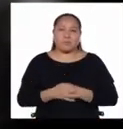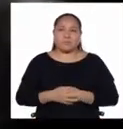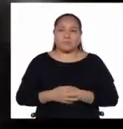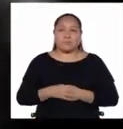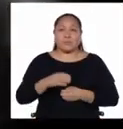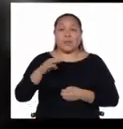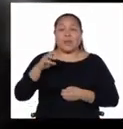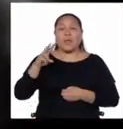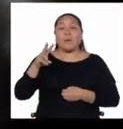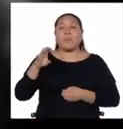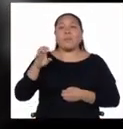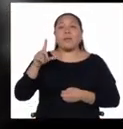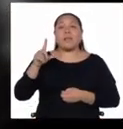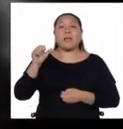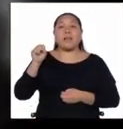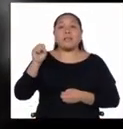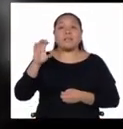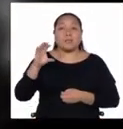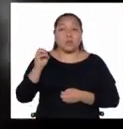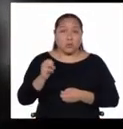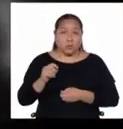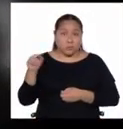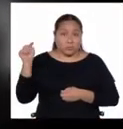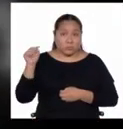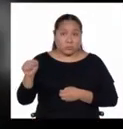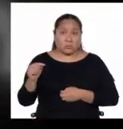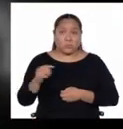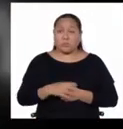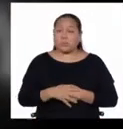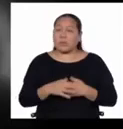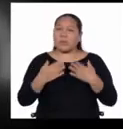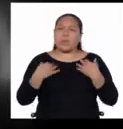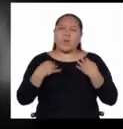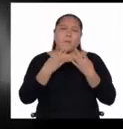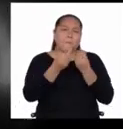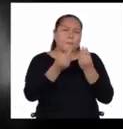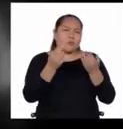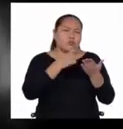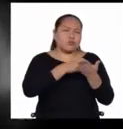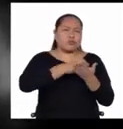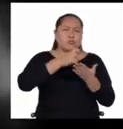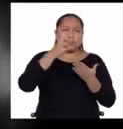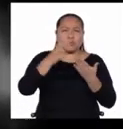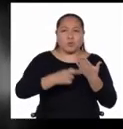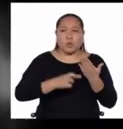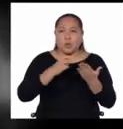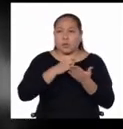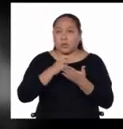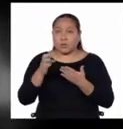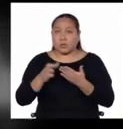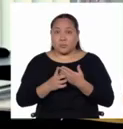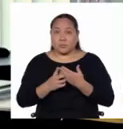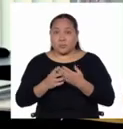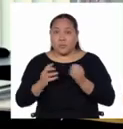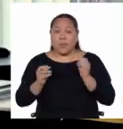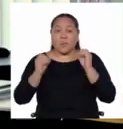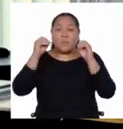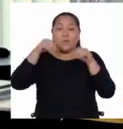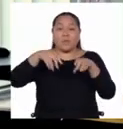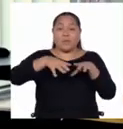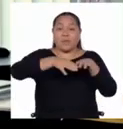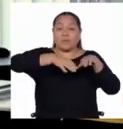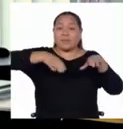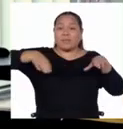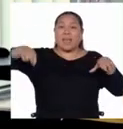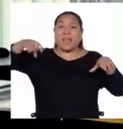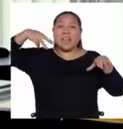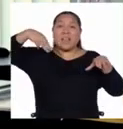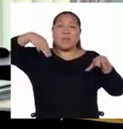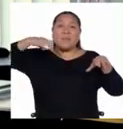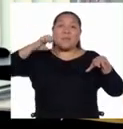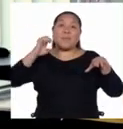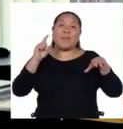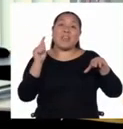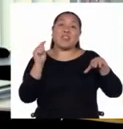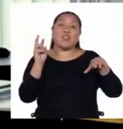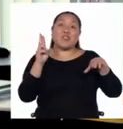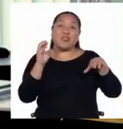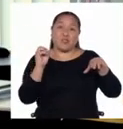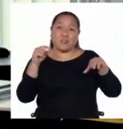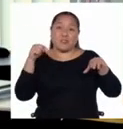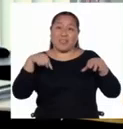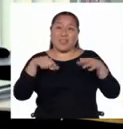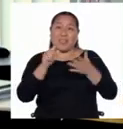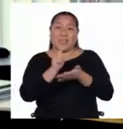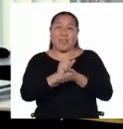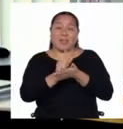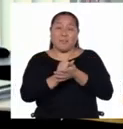Velasco tuvo, digamos, varios proyectos para hacer el metro de Lima. Y en esa época se hablaba de